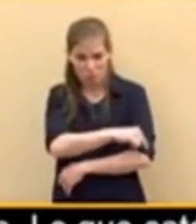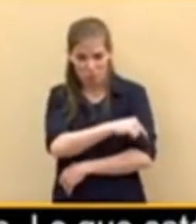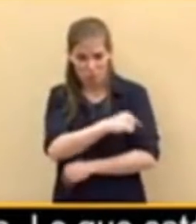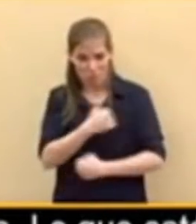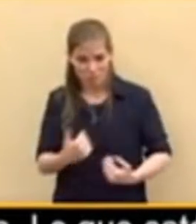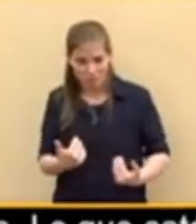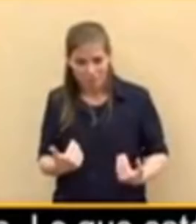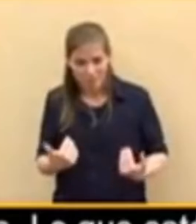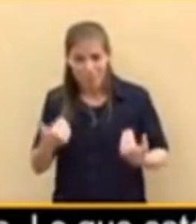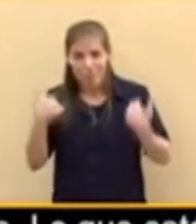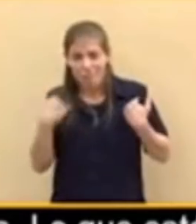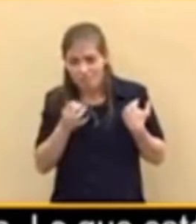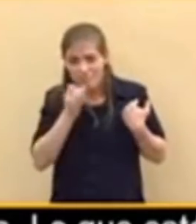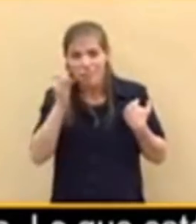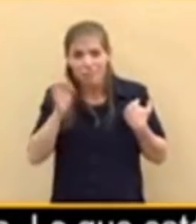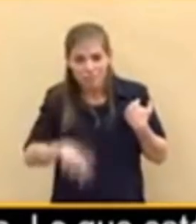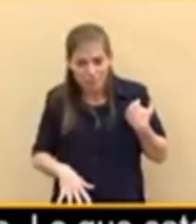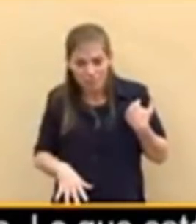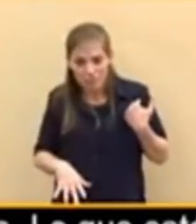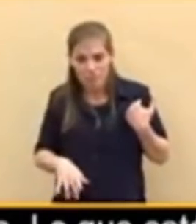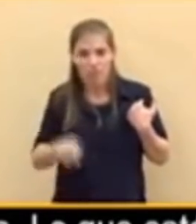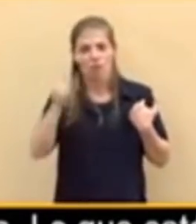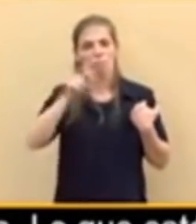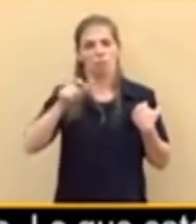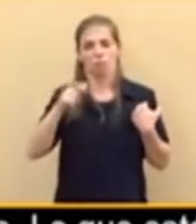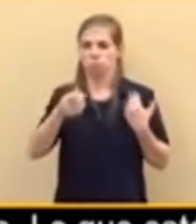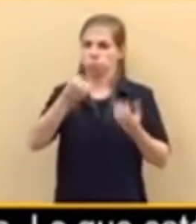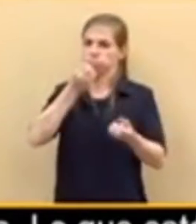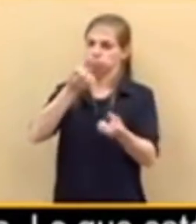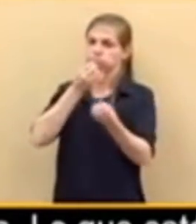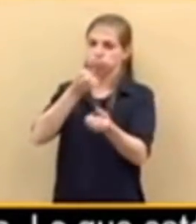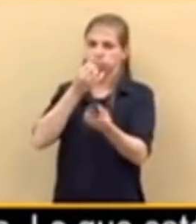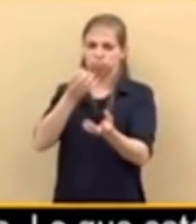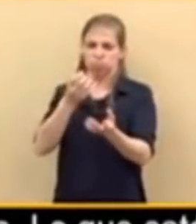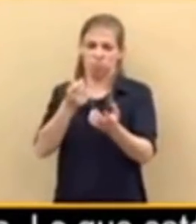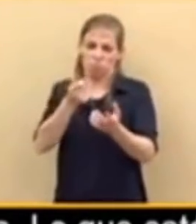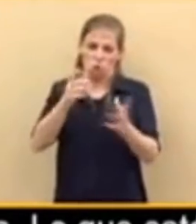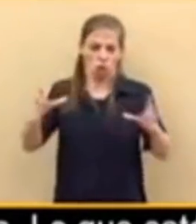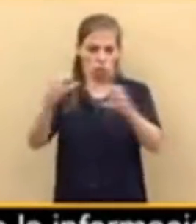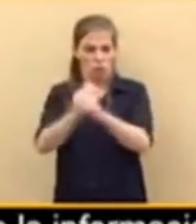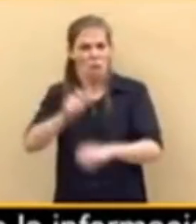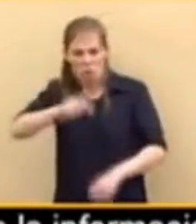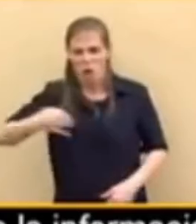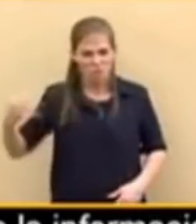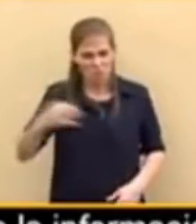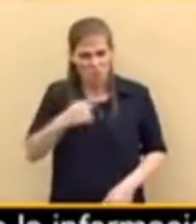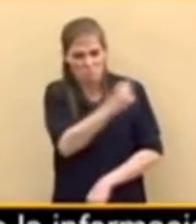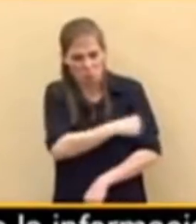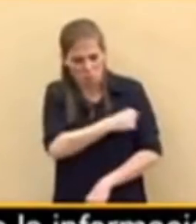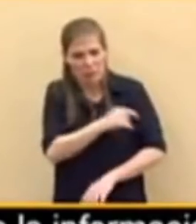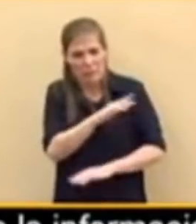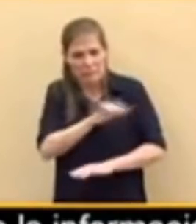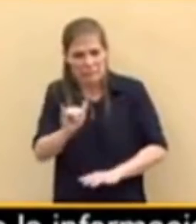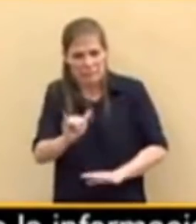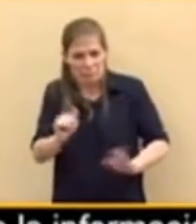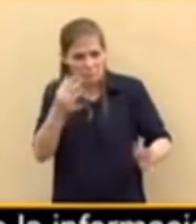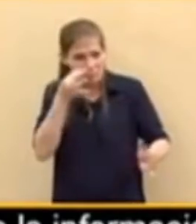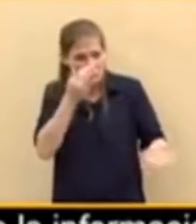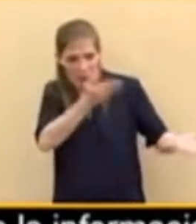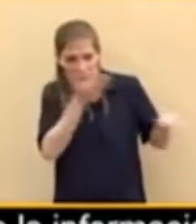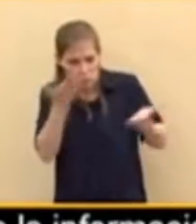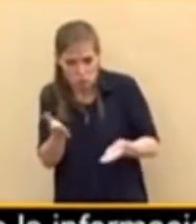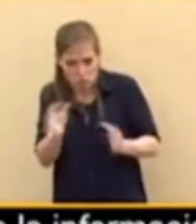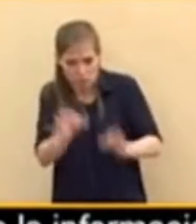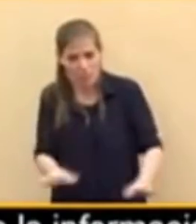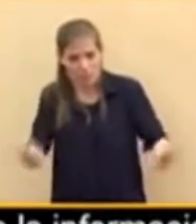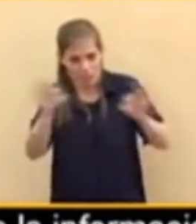vacunar, pero no están ayudando nada. Ustedes tienen que decir que no hay riesgo y que la gente se tiene que vacunar y no marear a